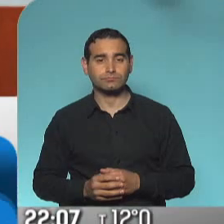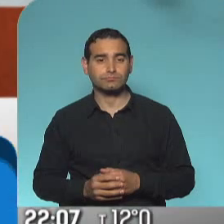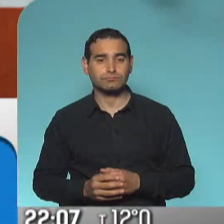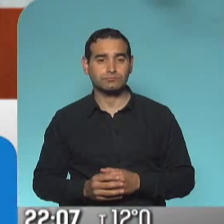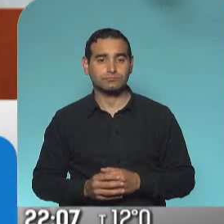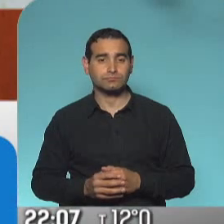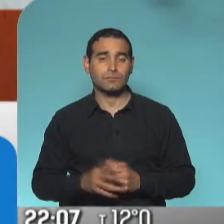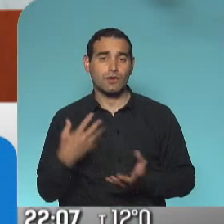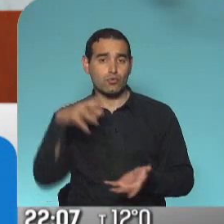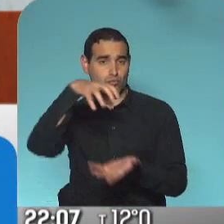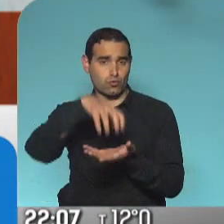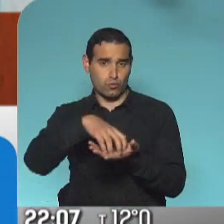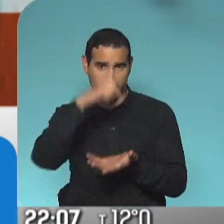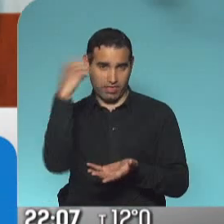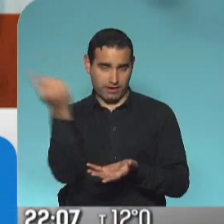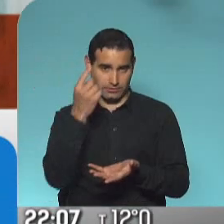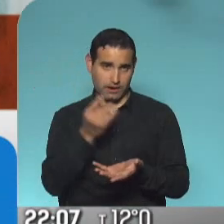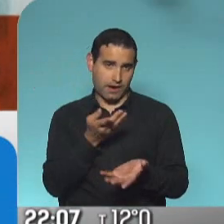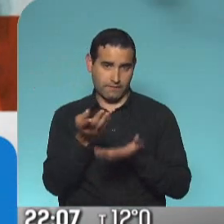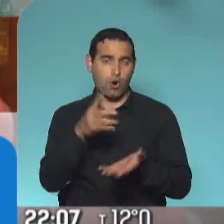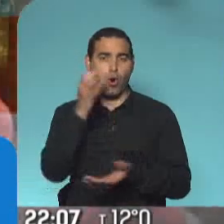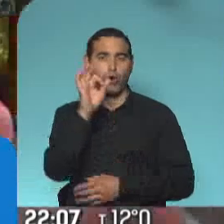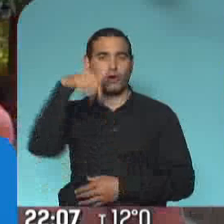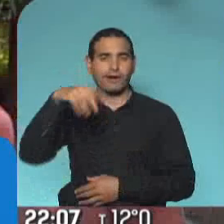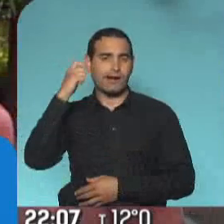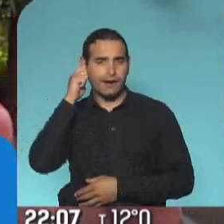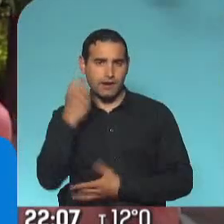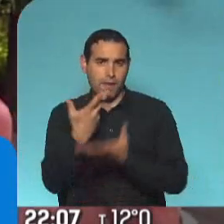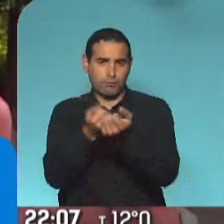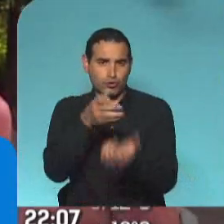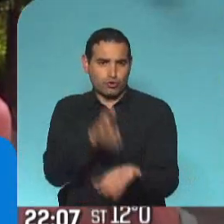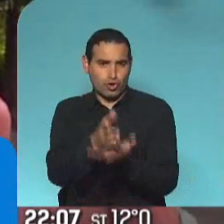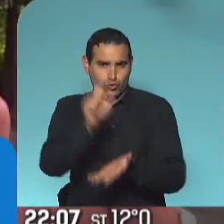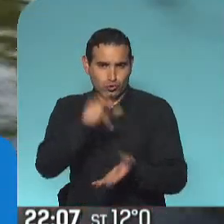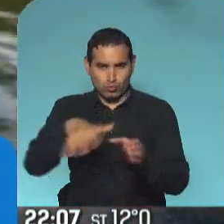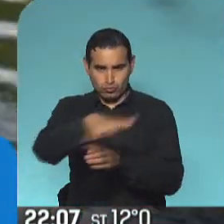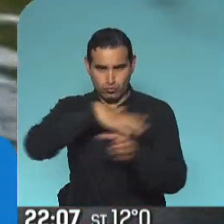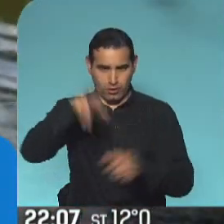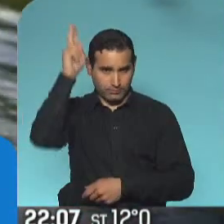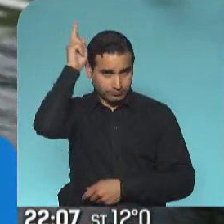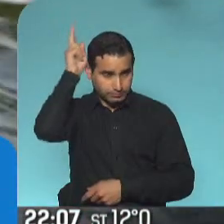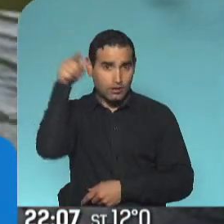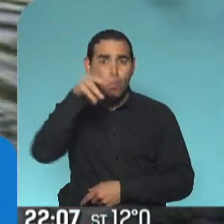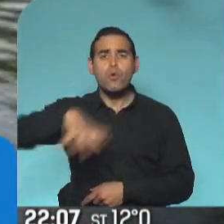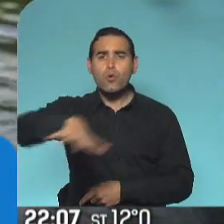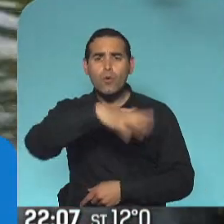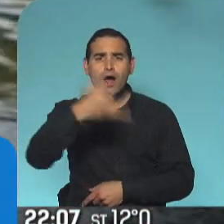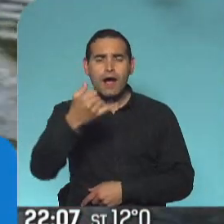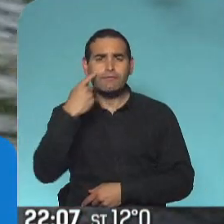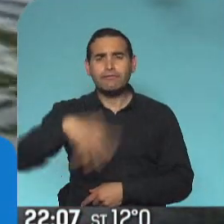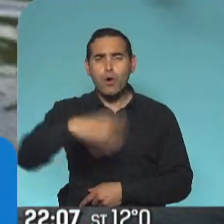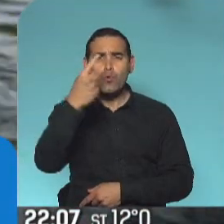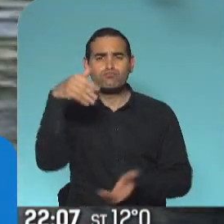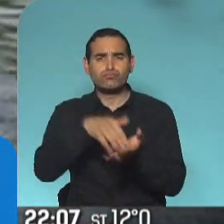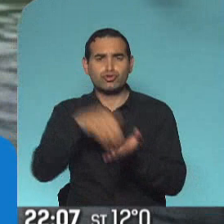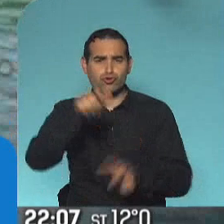Según datos de Survival International, una ONG que aboga por los derechos de las poblaciones ancestrales, en la cuenca viven cerca de 1 millón